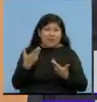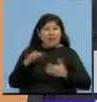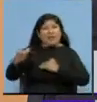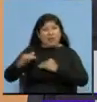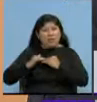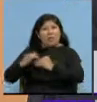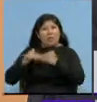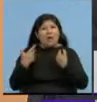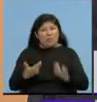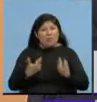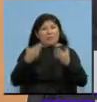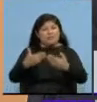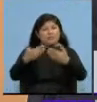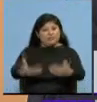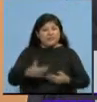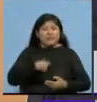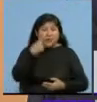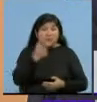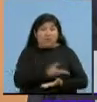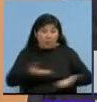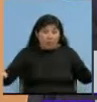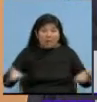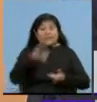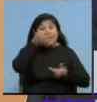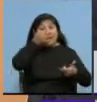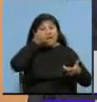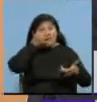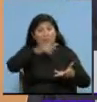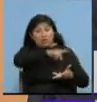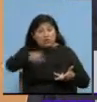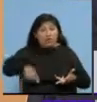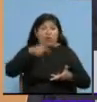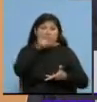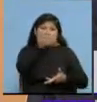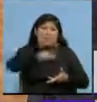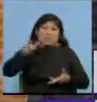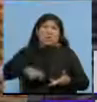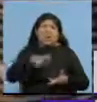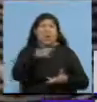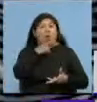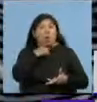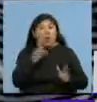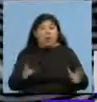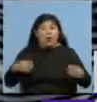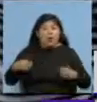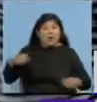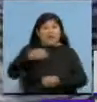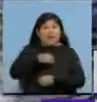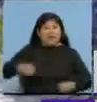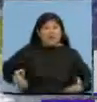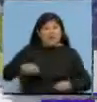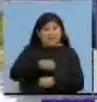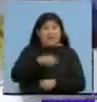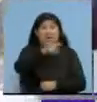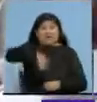el testimonio de gente jujeña que está trasplantada, gente jujeña que está en lista de espera, y